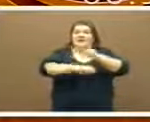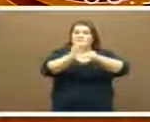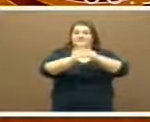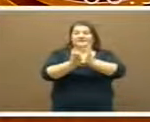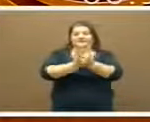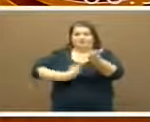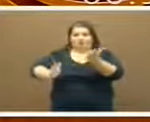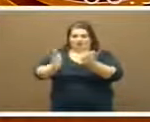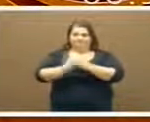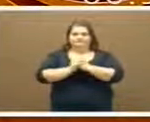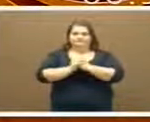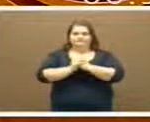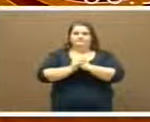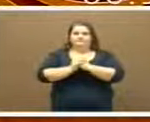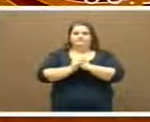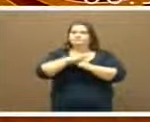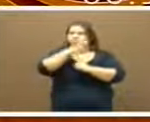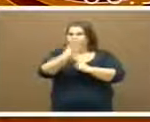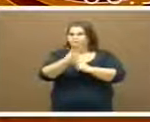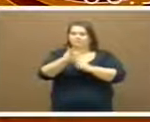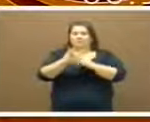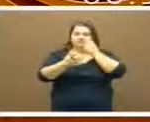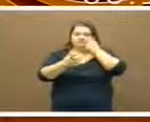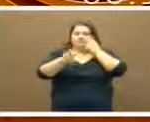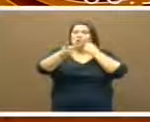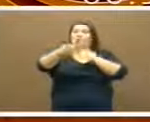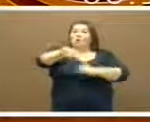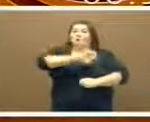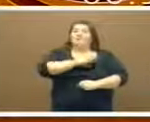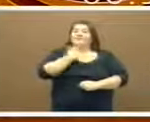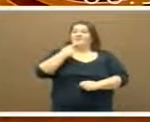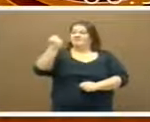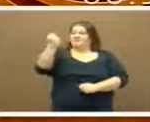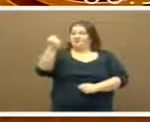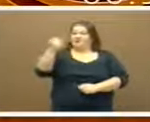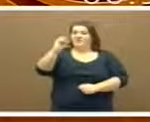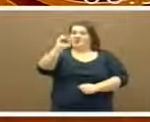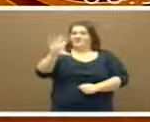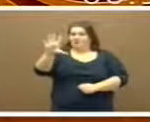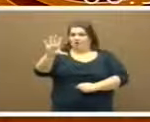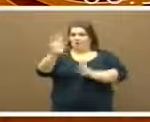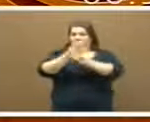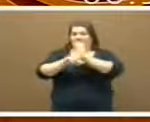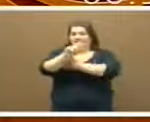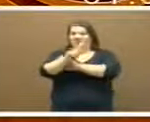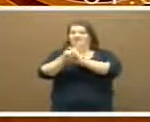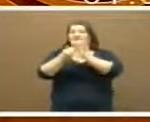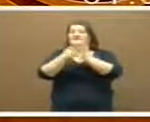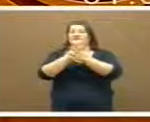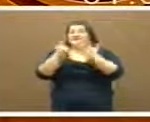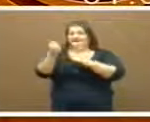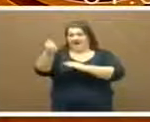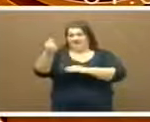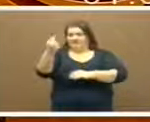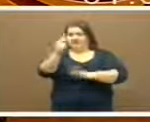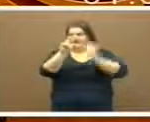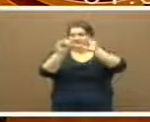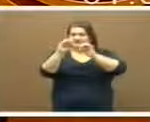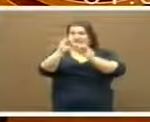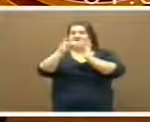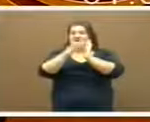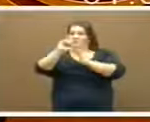transaccional. En tanto en cuanto presentan ustedes una baja en el servicio 05 del programa 116A por importe de